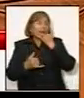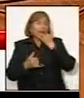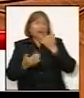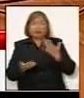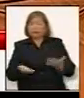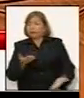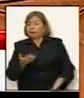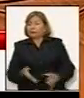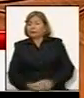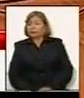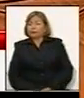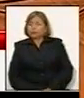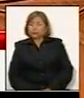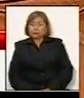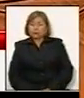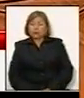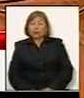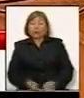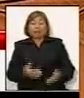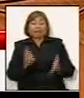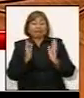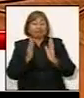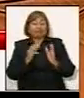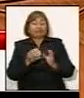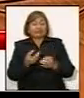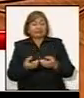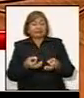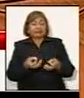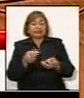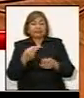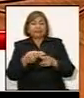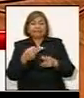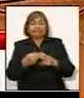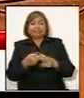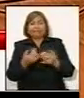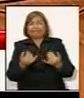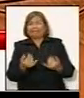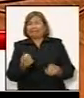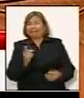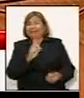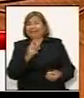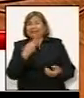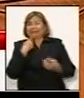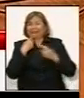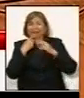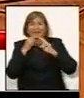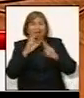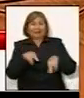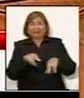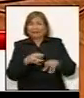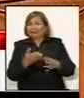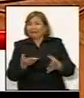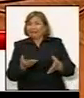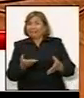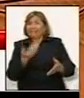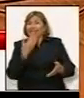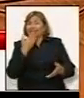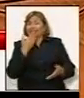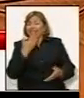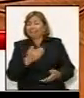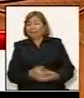cuales en el militar son atribuidos a personajes los nombres hoy no ha sabido responder se inicia la iglesia